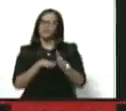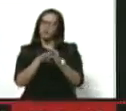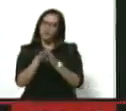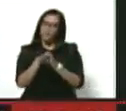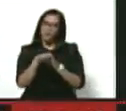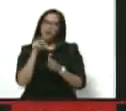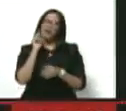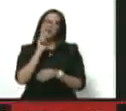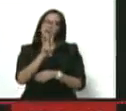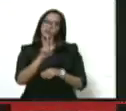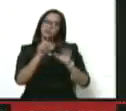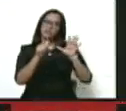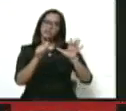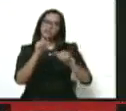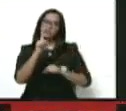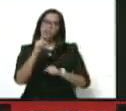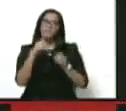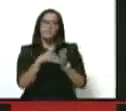a